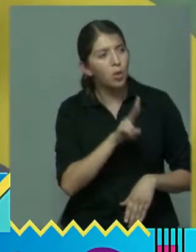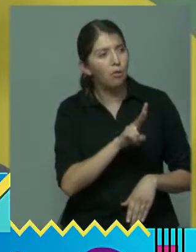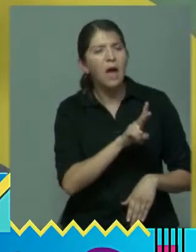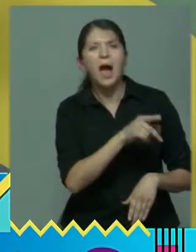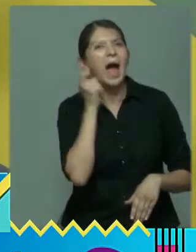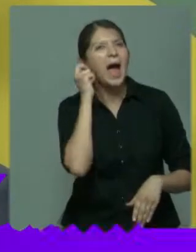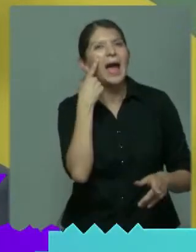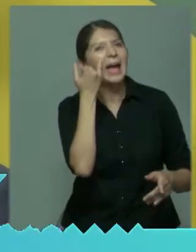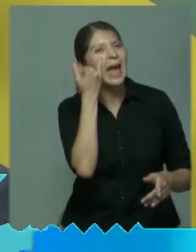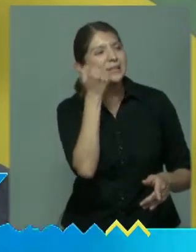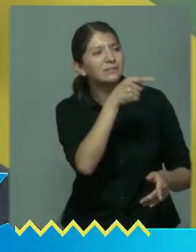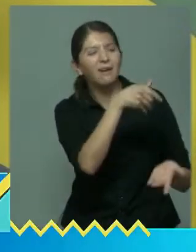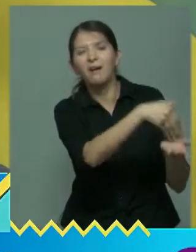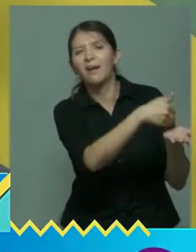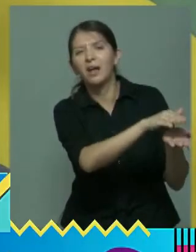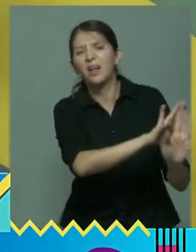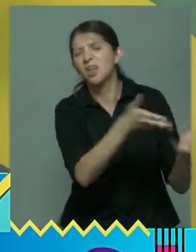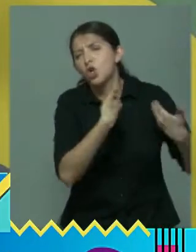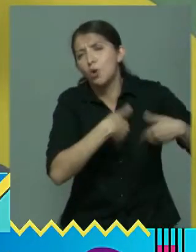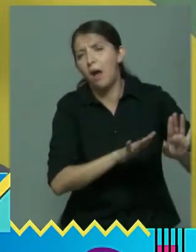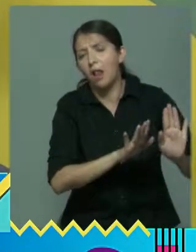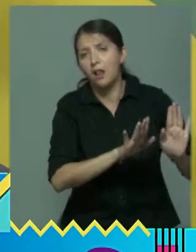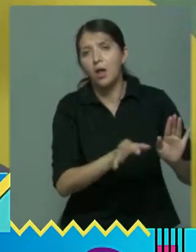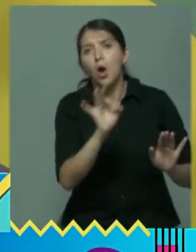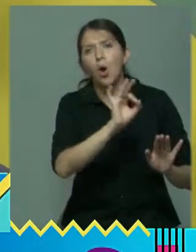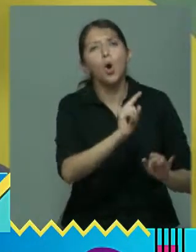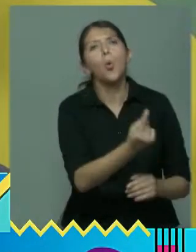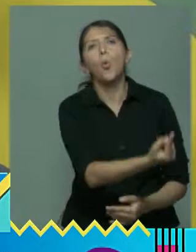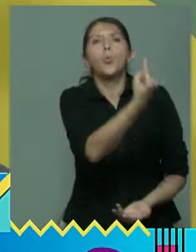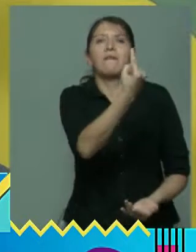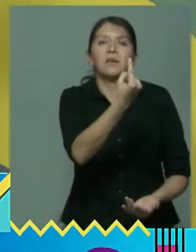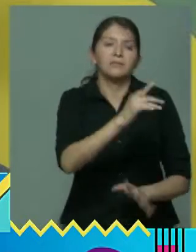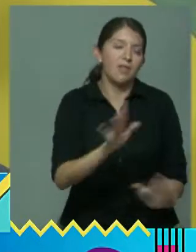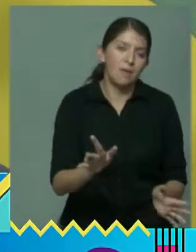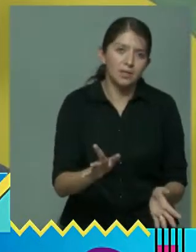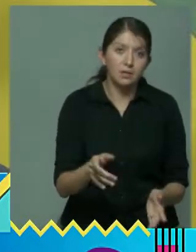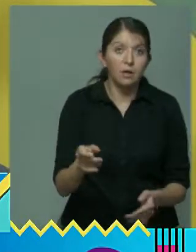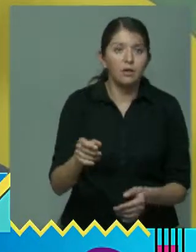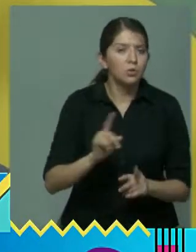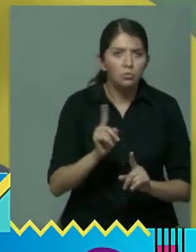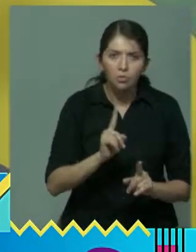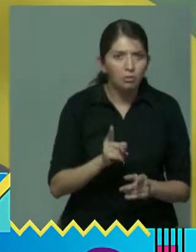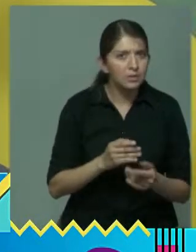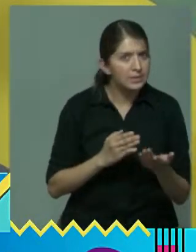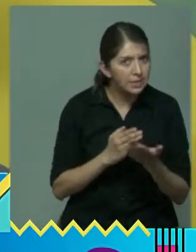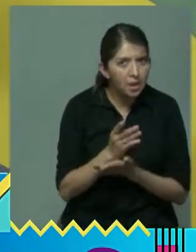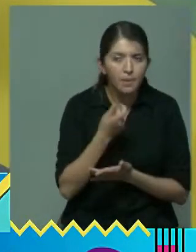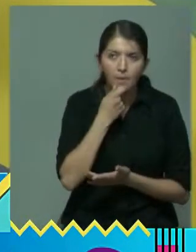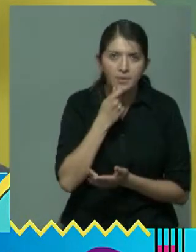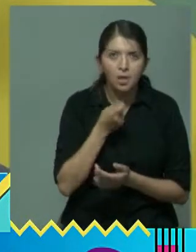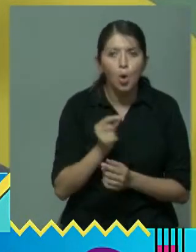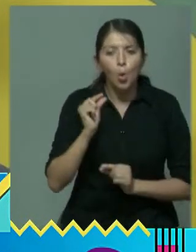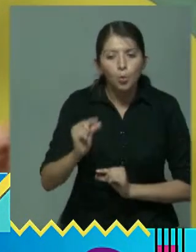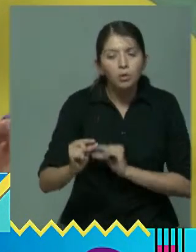que por lo general es sistemática, no es que le pasó una sola vez, entonces va y dice, ay, me voy y denuncio. No, por lo general ha tenido una sumatoria